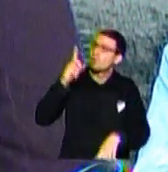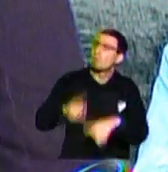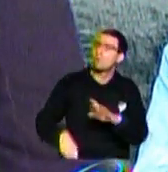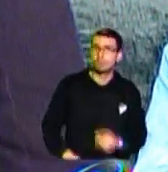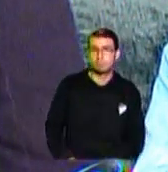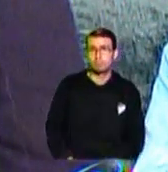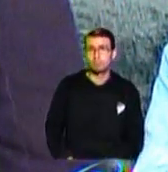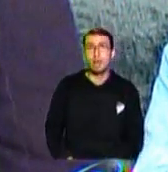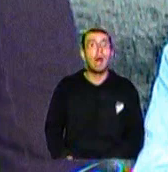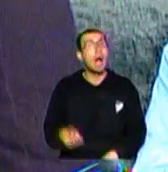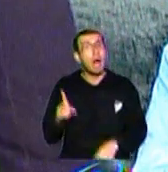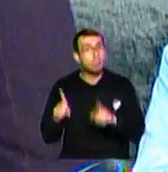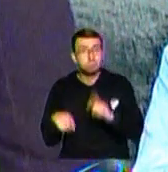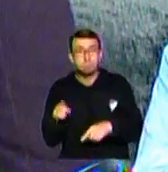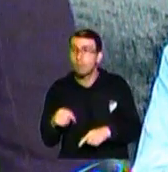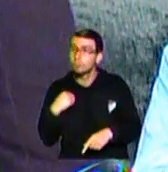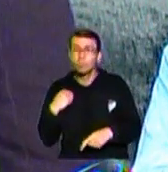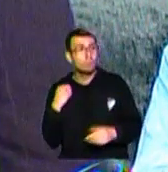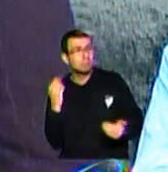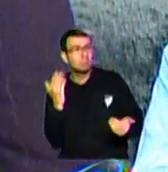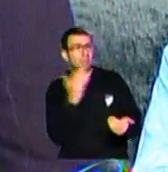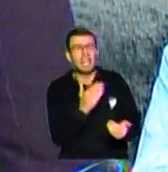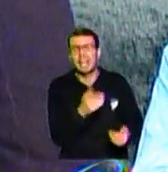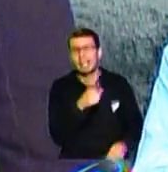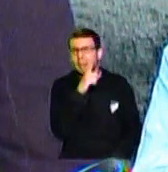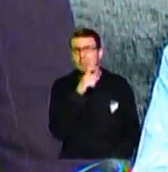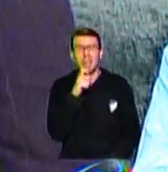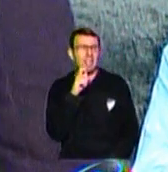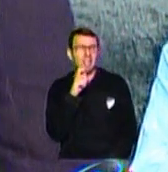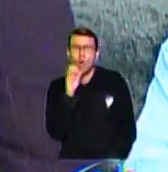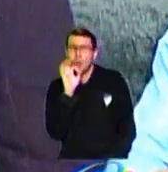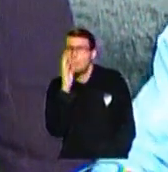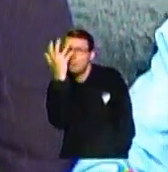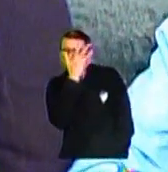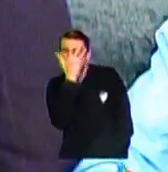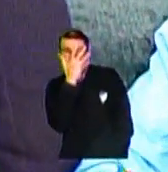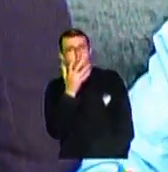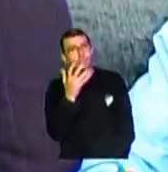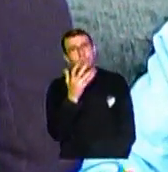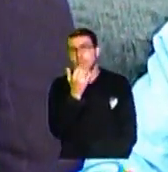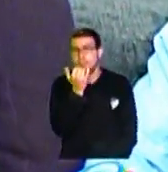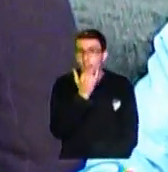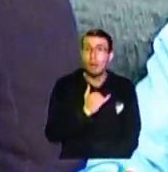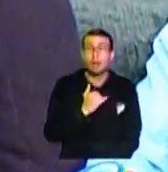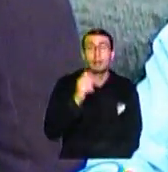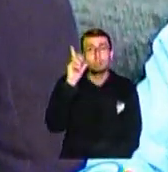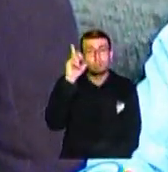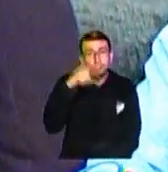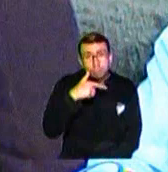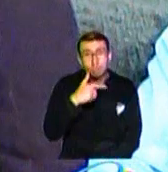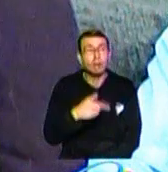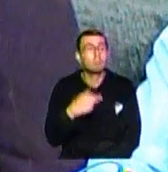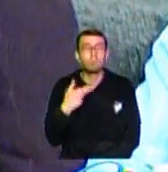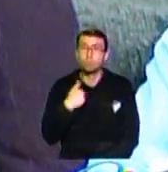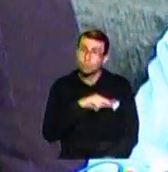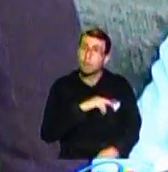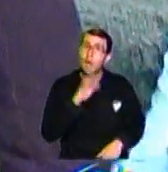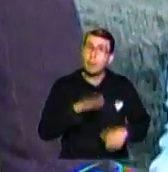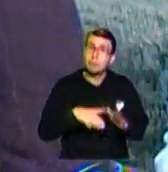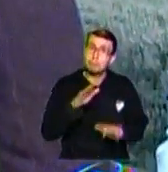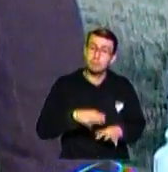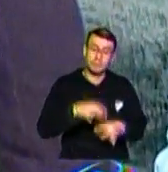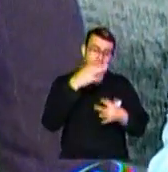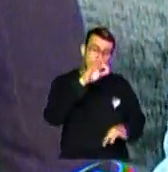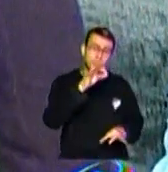pudor no hacerse en este tipo de exámenes. Es muy triste que nosotros en las historias clínicas que elaboramos